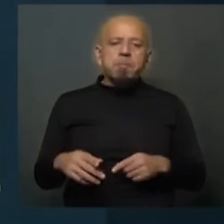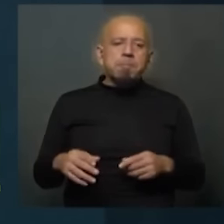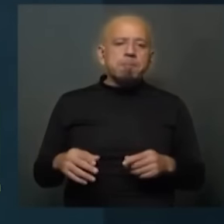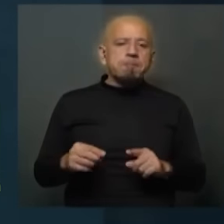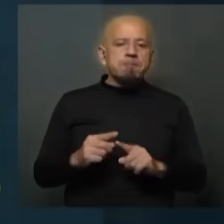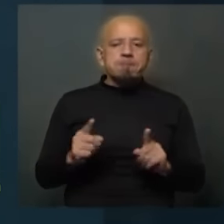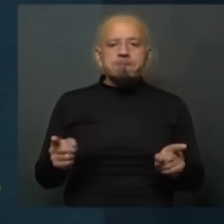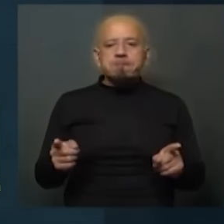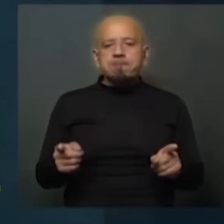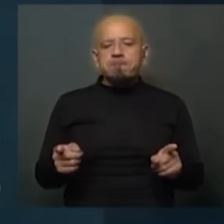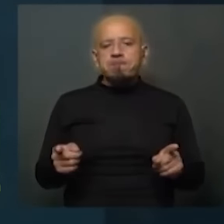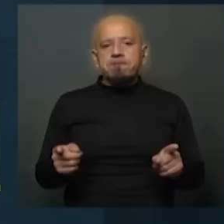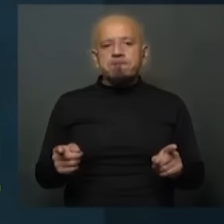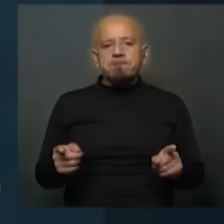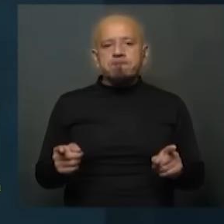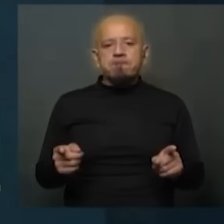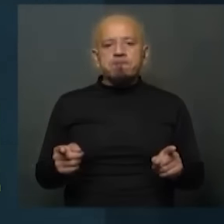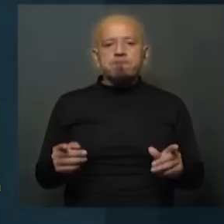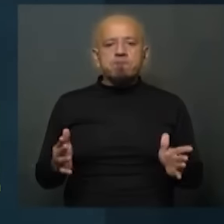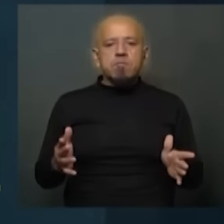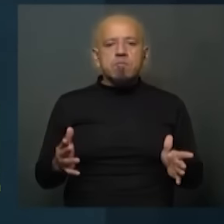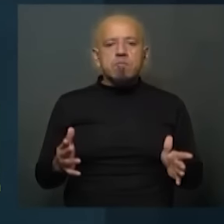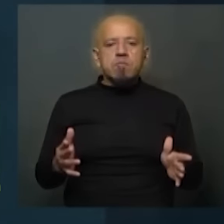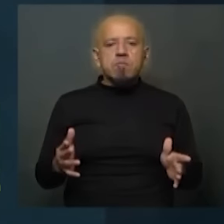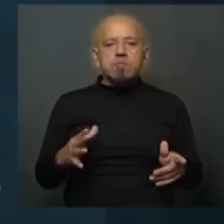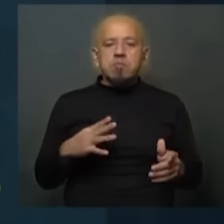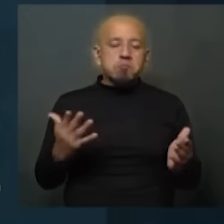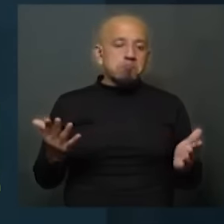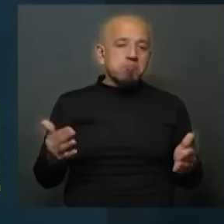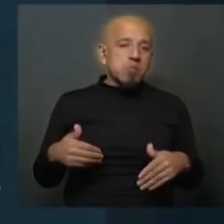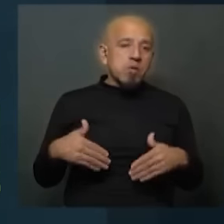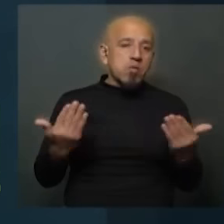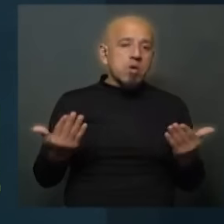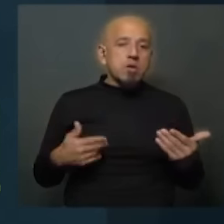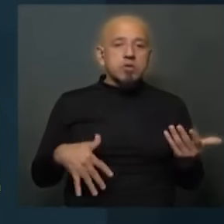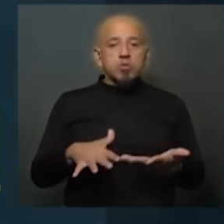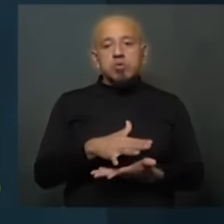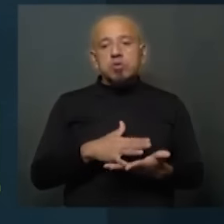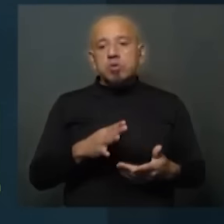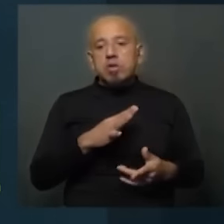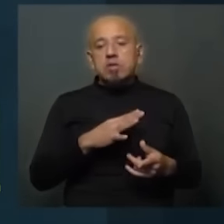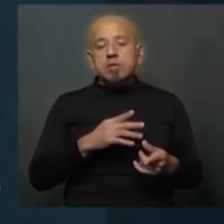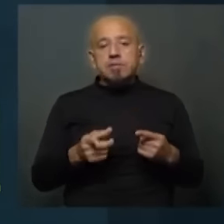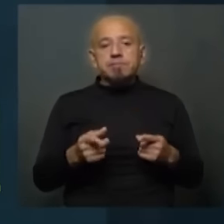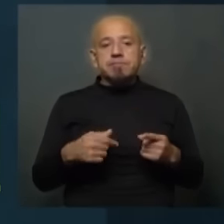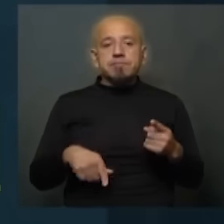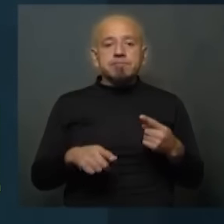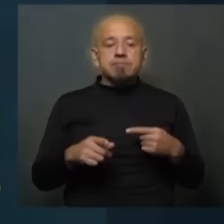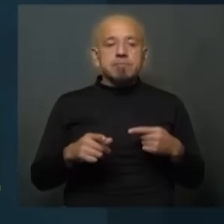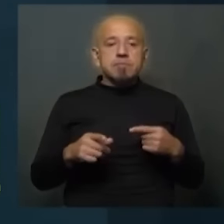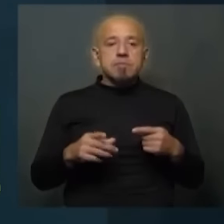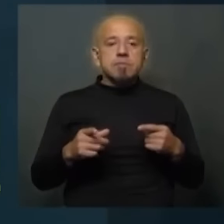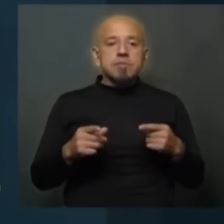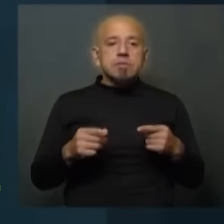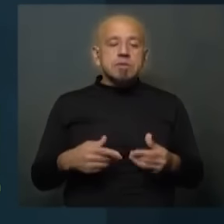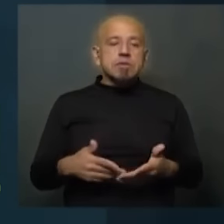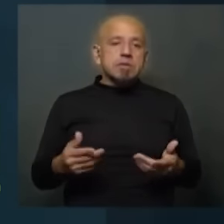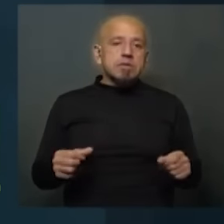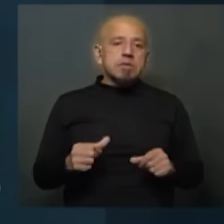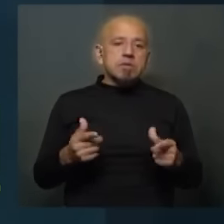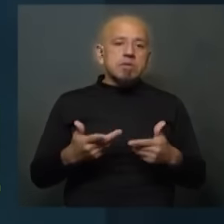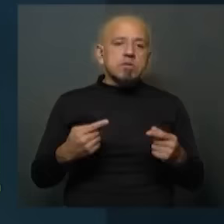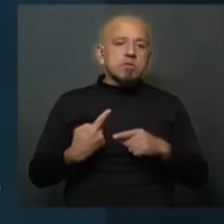tampoco alcanza a medir cualquier tipo de impacto que pueda tener estos hechos que, bueno, se están tratando y están